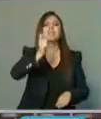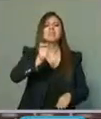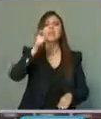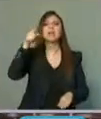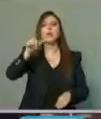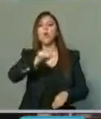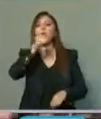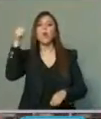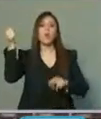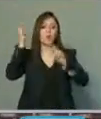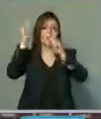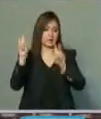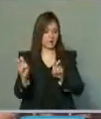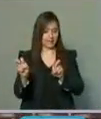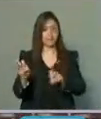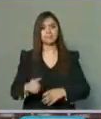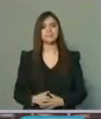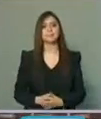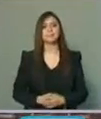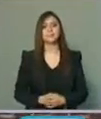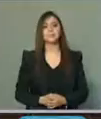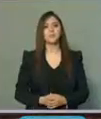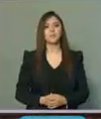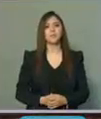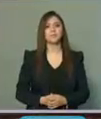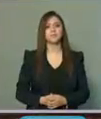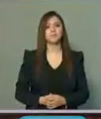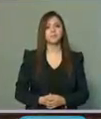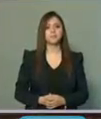tenemos esta población mundial de